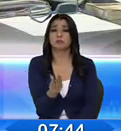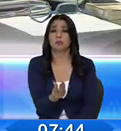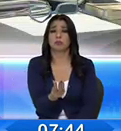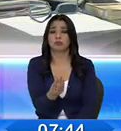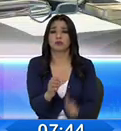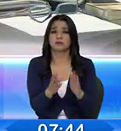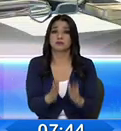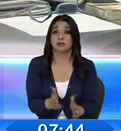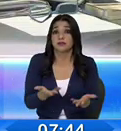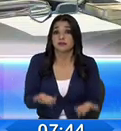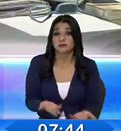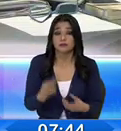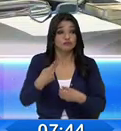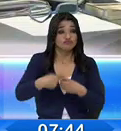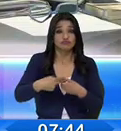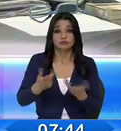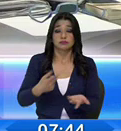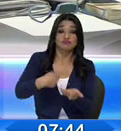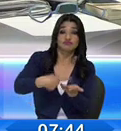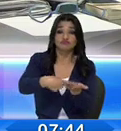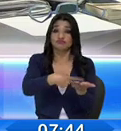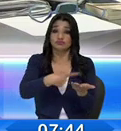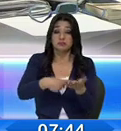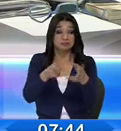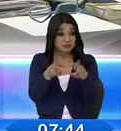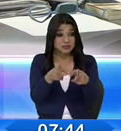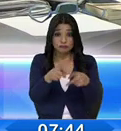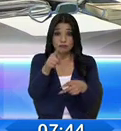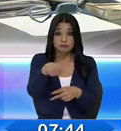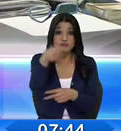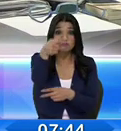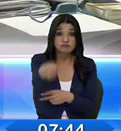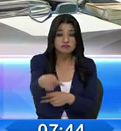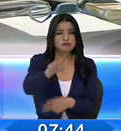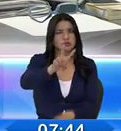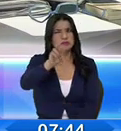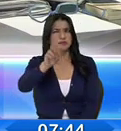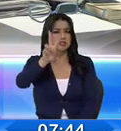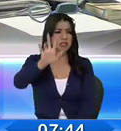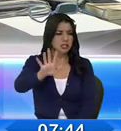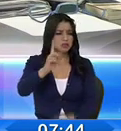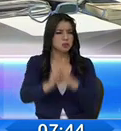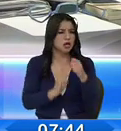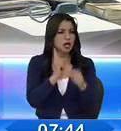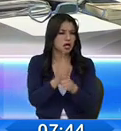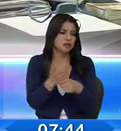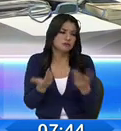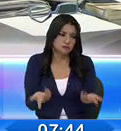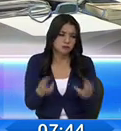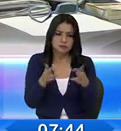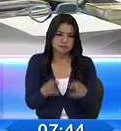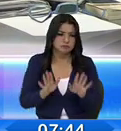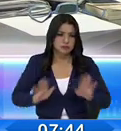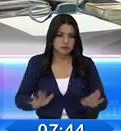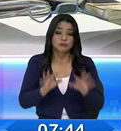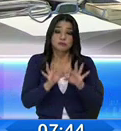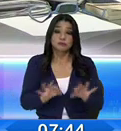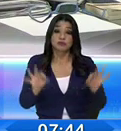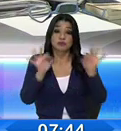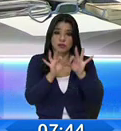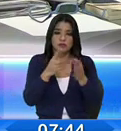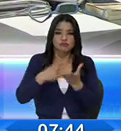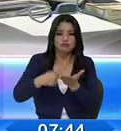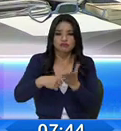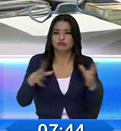entonces el debate que hoy se da no será el mismo más de un año posterior entonces si es necesario analizar